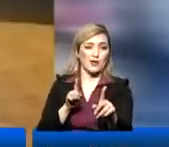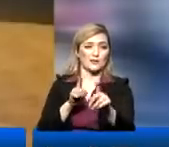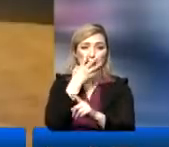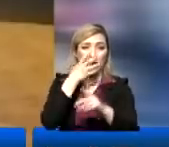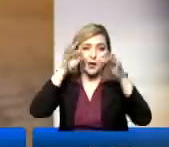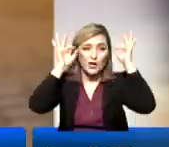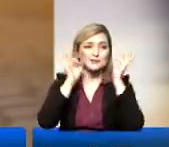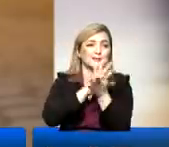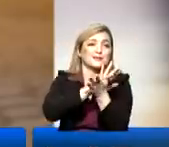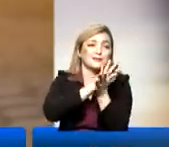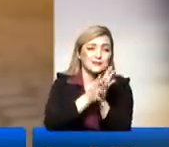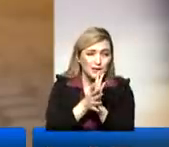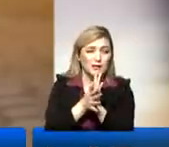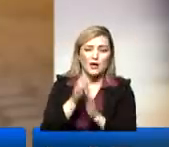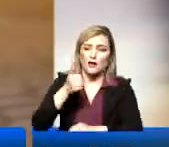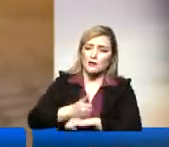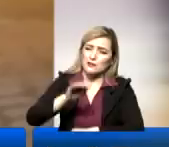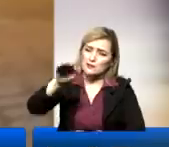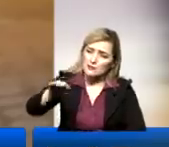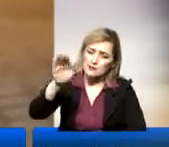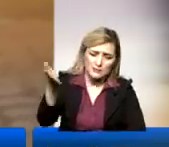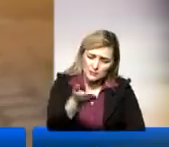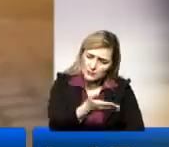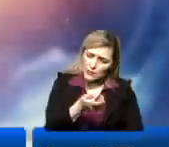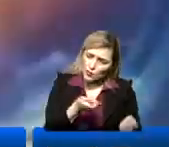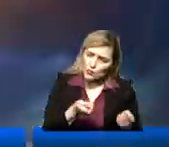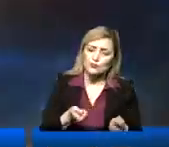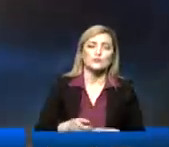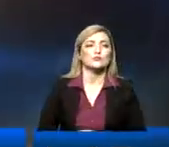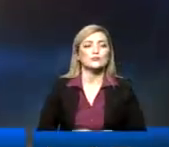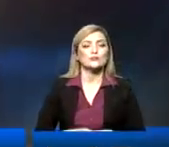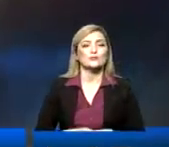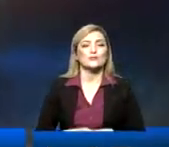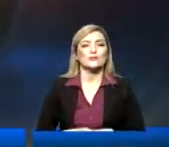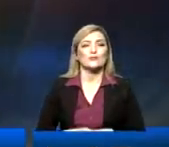uso de mascarillas. Hacen un llamado a las autoridades para que intervengan en la zona.